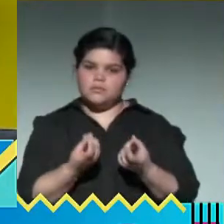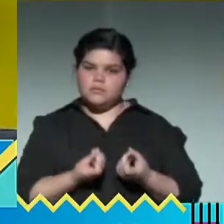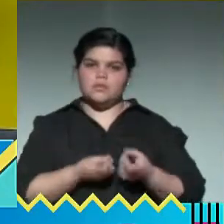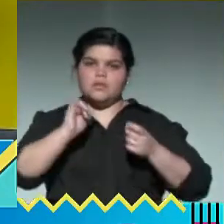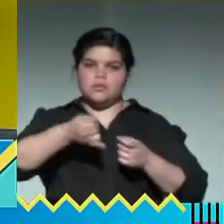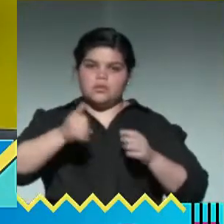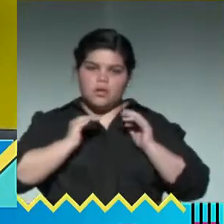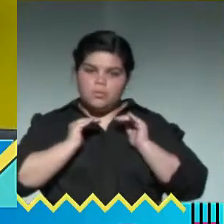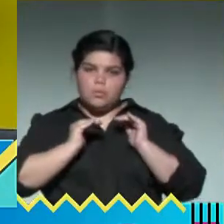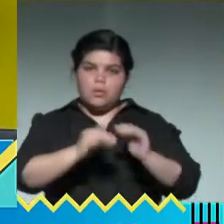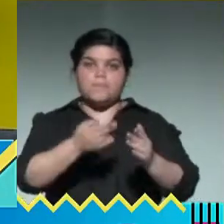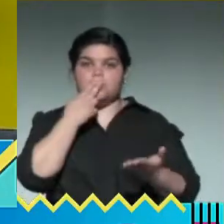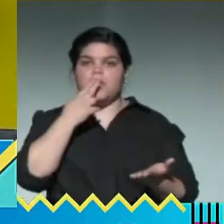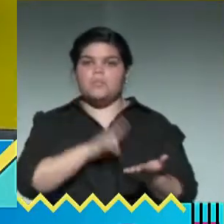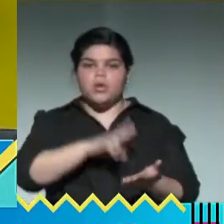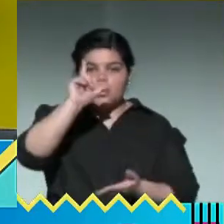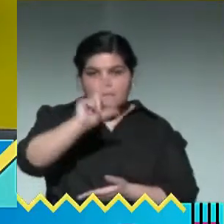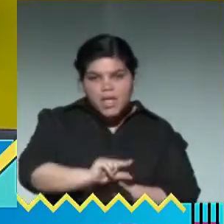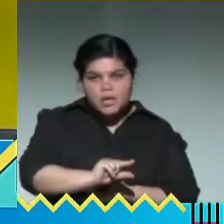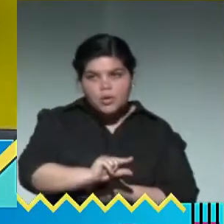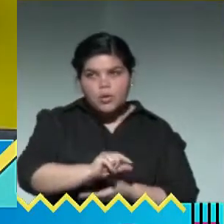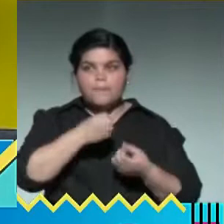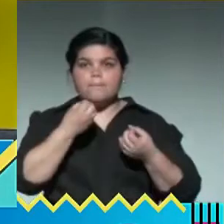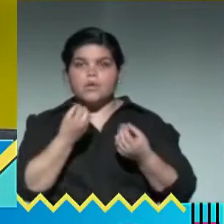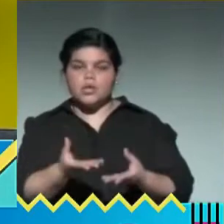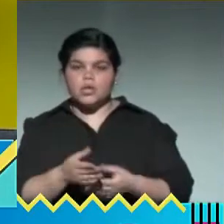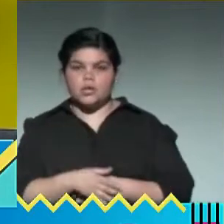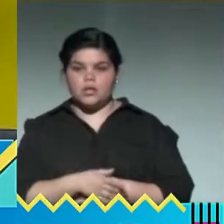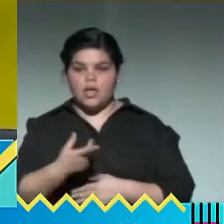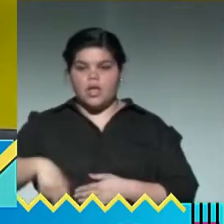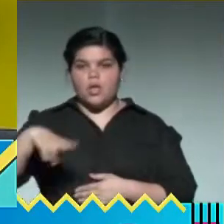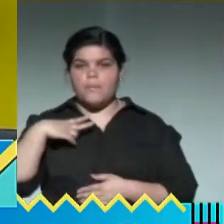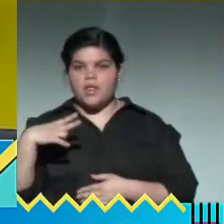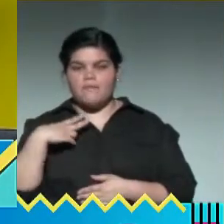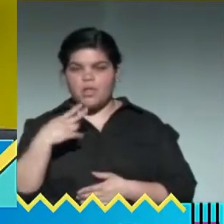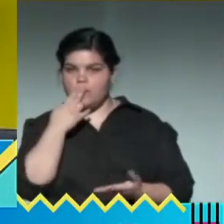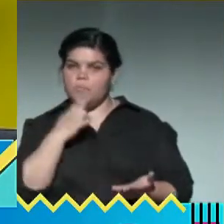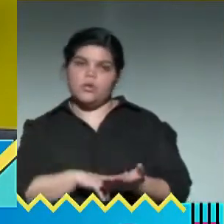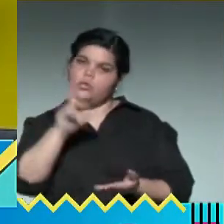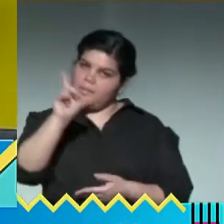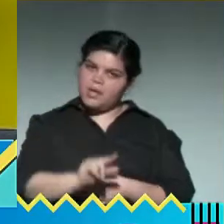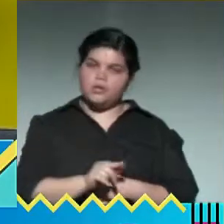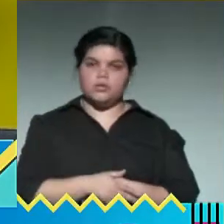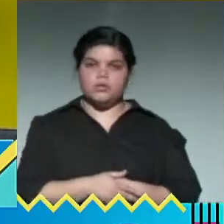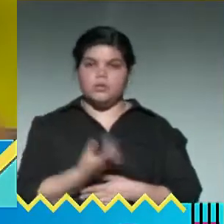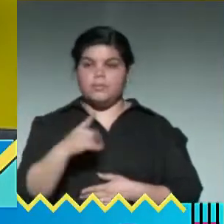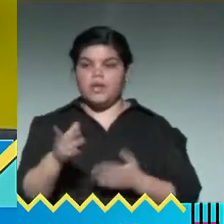los impuestos para que crezca, porque estamos asfixiando al sector privado, pero no bajar el gasto, volver a tener déficit,